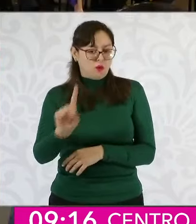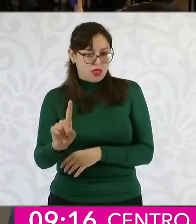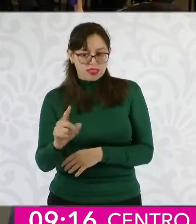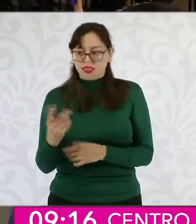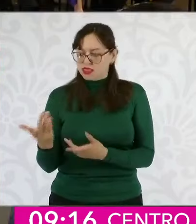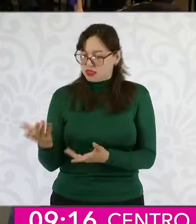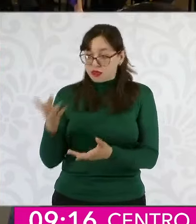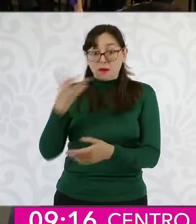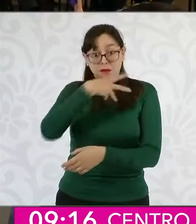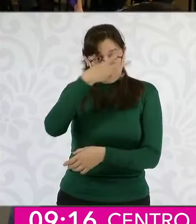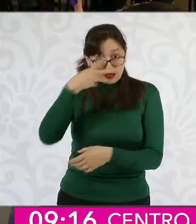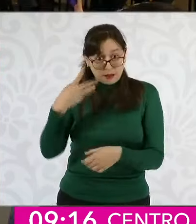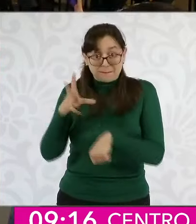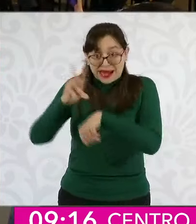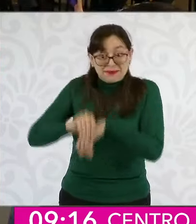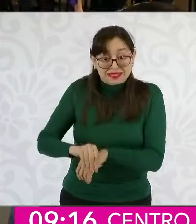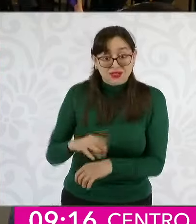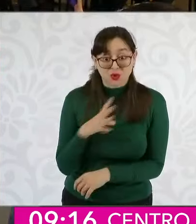con permiso